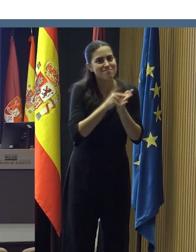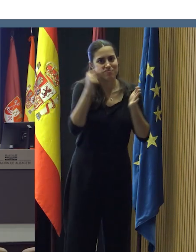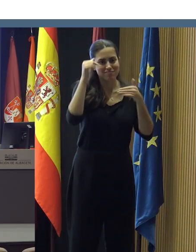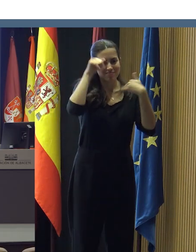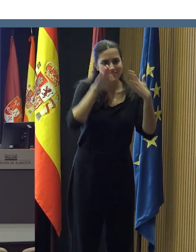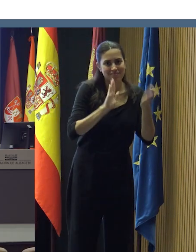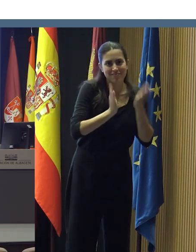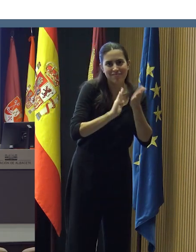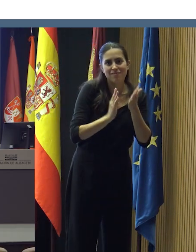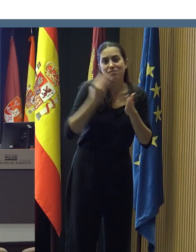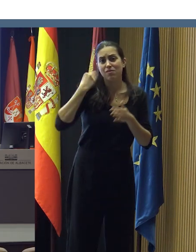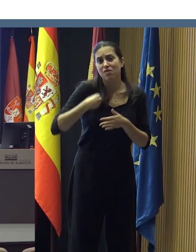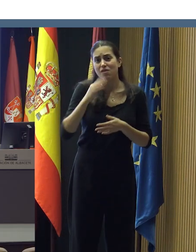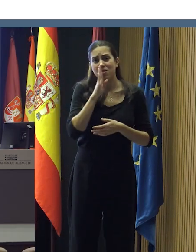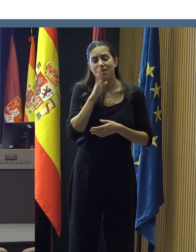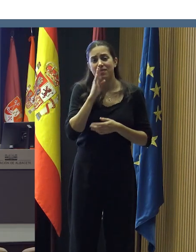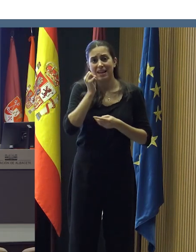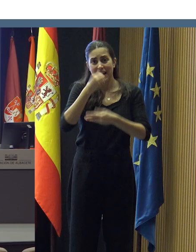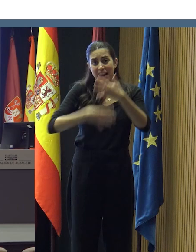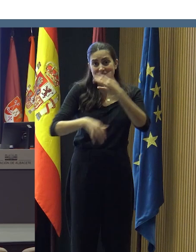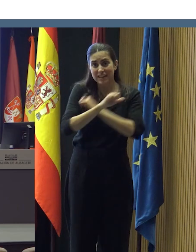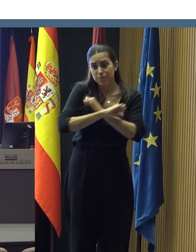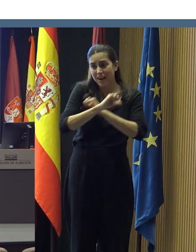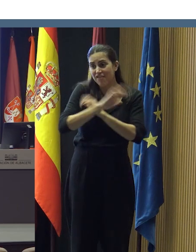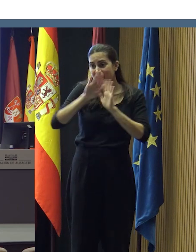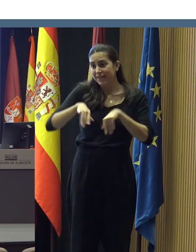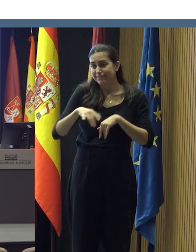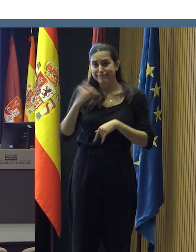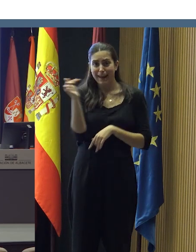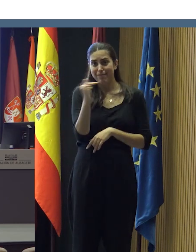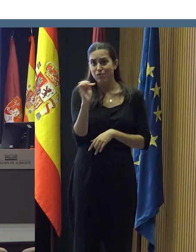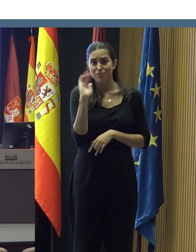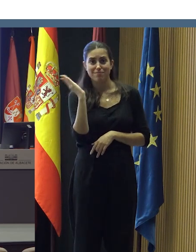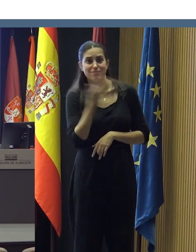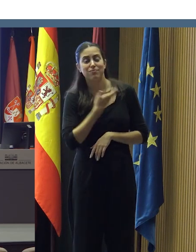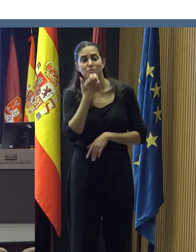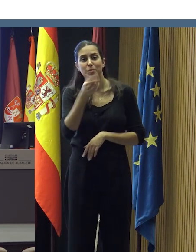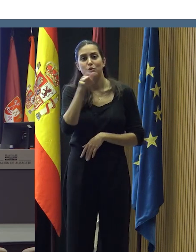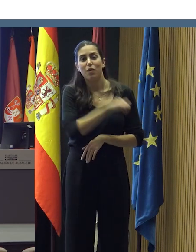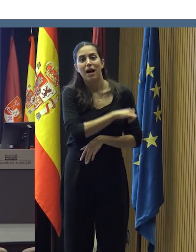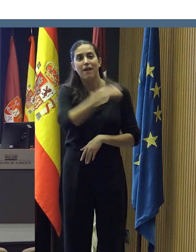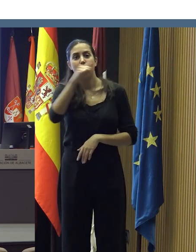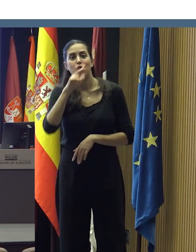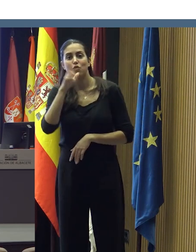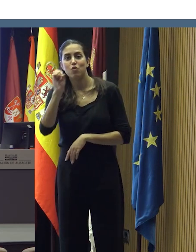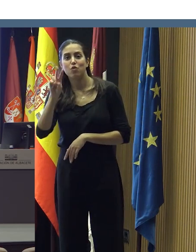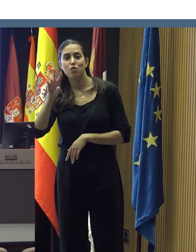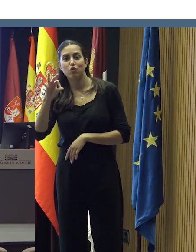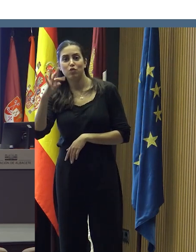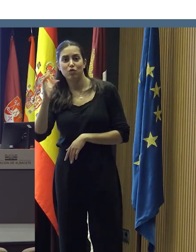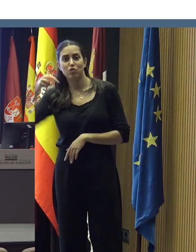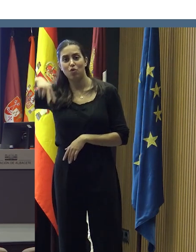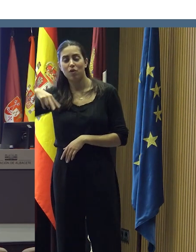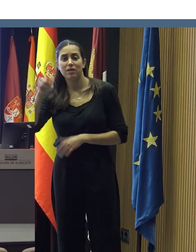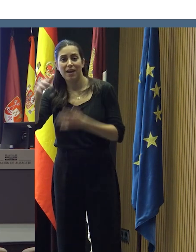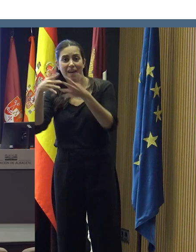porque lo que hemos hablado antes, las listas de espera juegan en contra de todos. Y no es lo mismo que te cojas un avión y te vayas a Houston, y no porque ahora mismo no